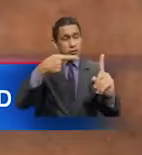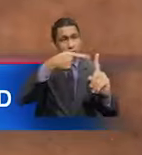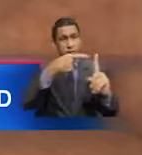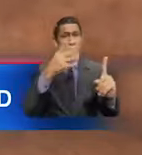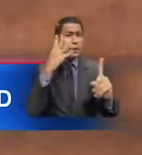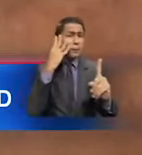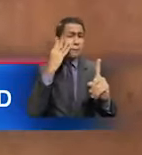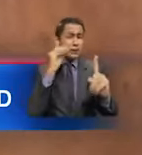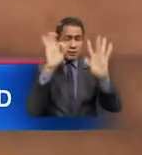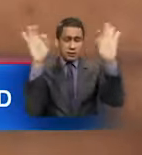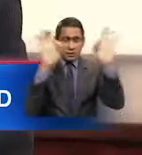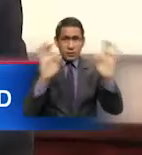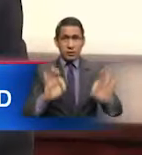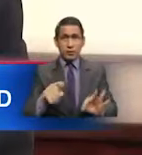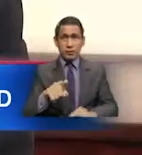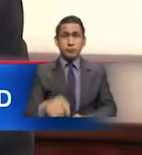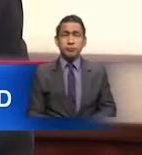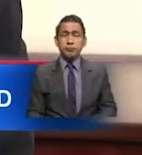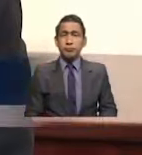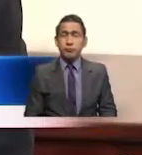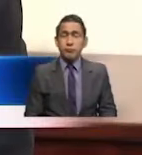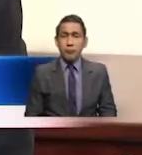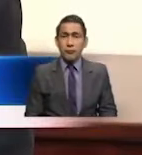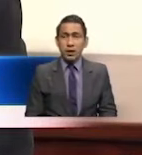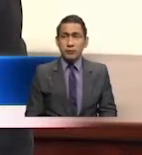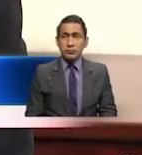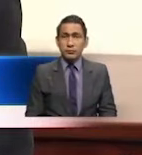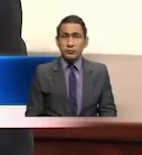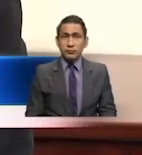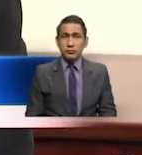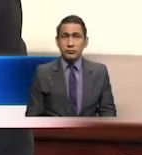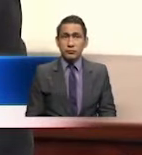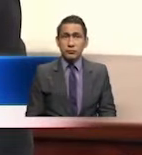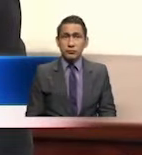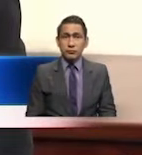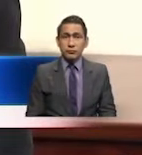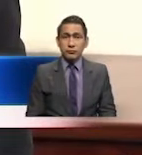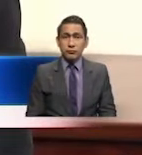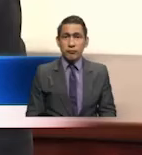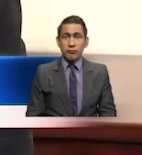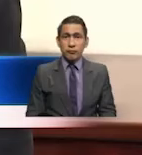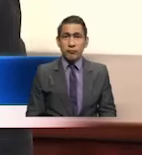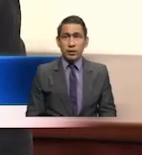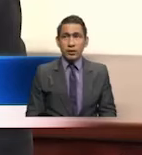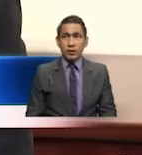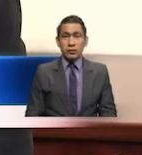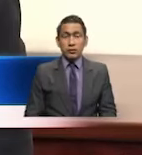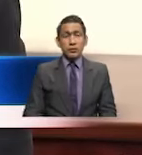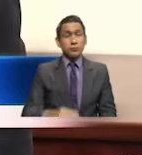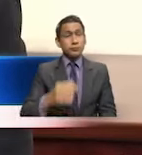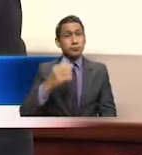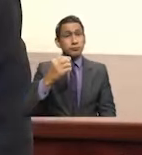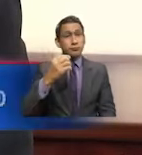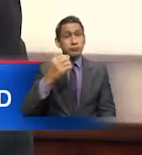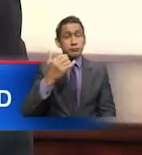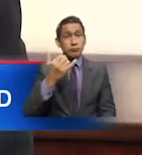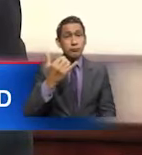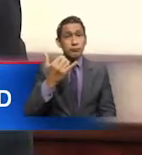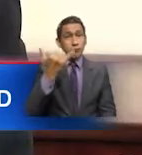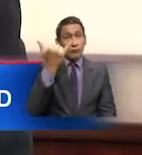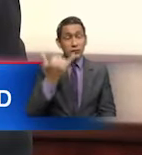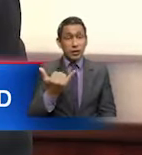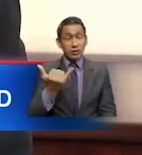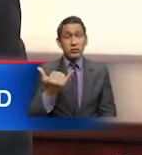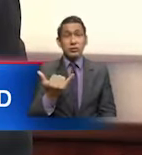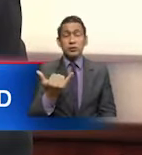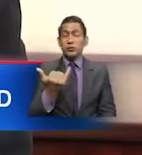Eléctricos y Electrónicos de Pichincha. Significó que tengamos agua suficiente para los dos sistemas